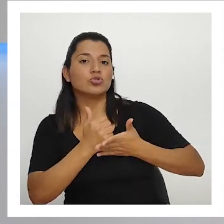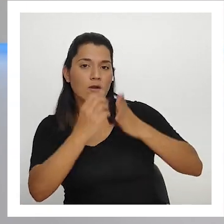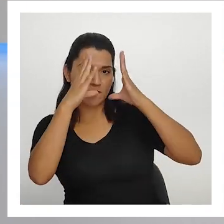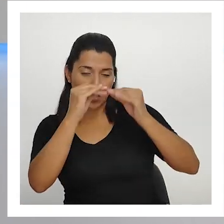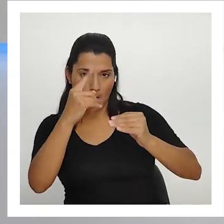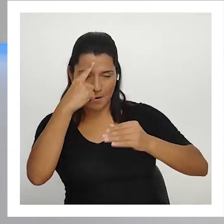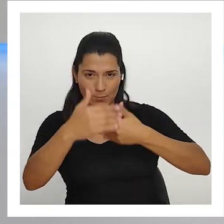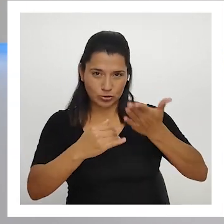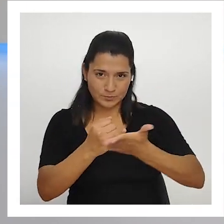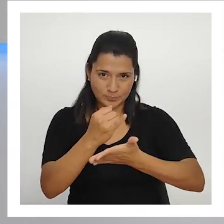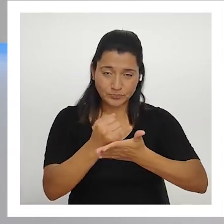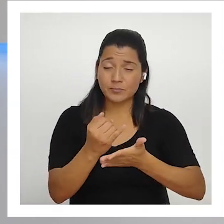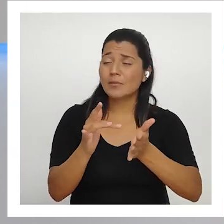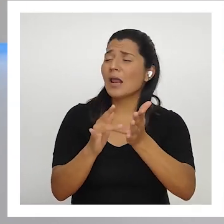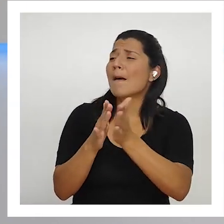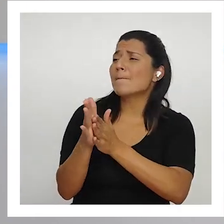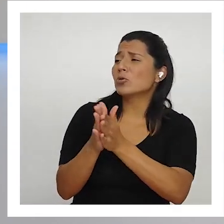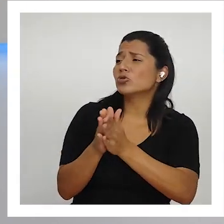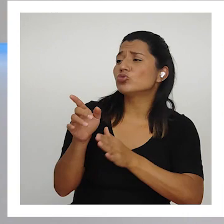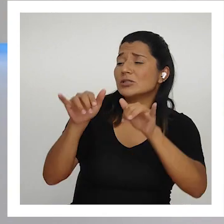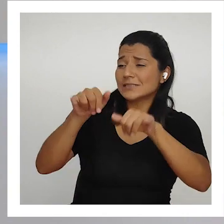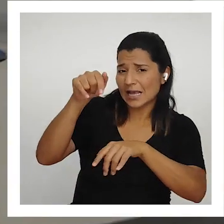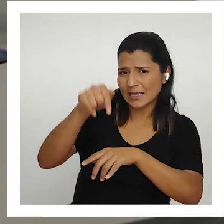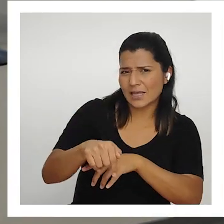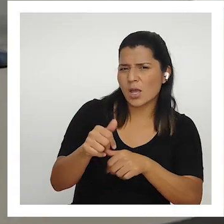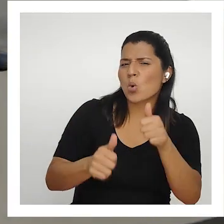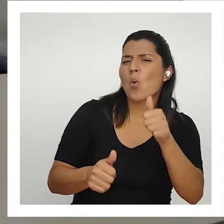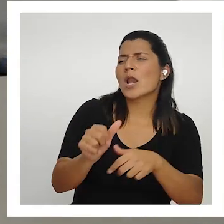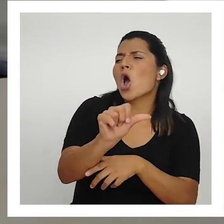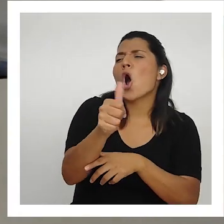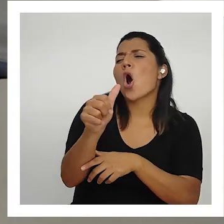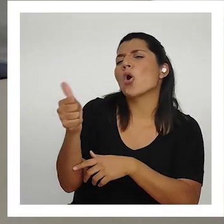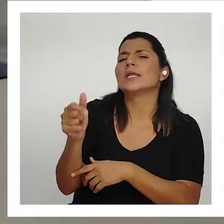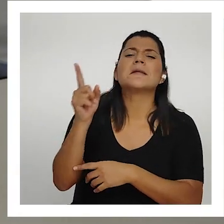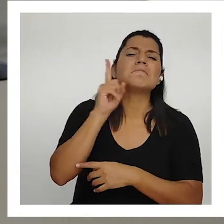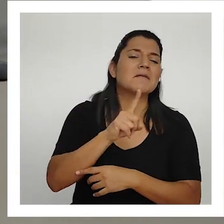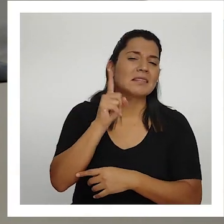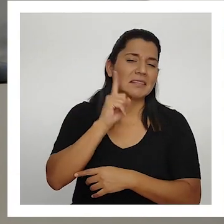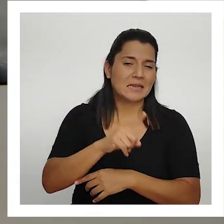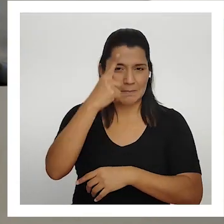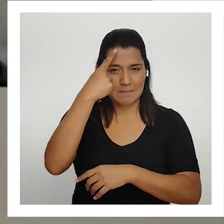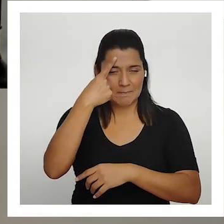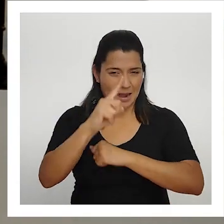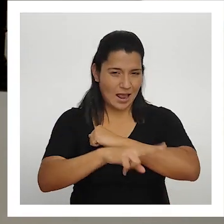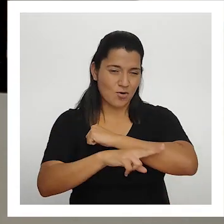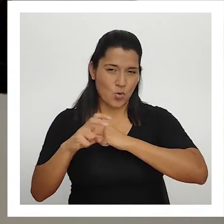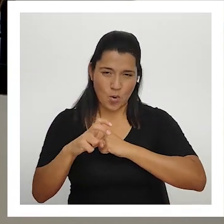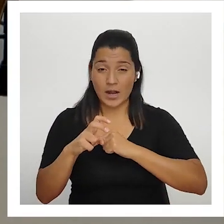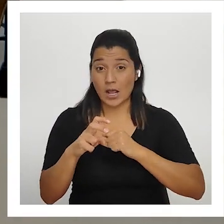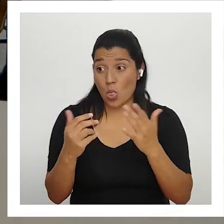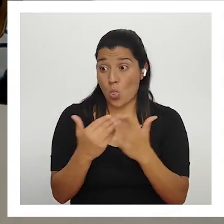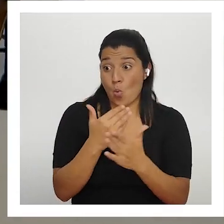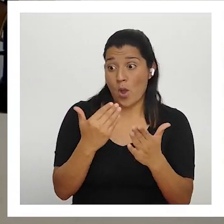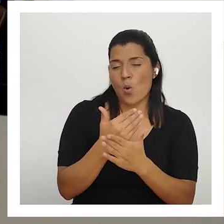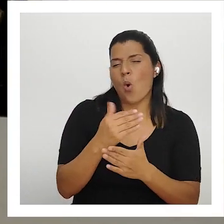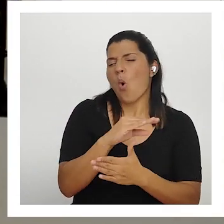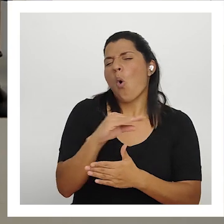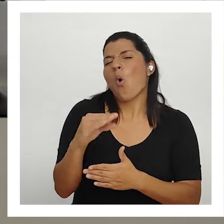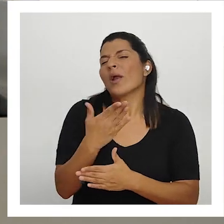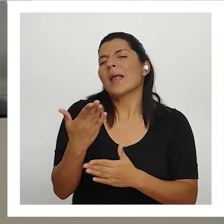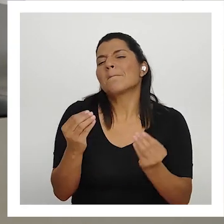denuncia iniciaría y entraría por medio de la Policía Judicial. Aunque no haya sido estafado, tiene todo el derecho y la persona de que el OIJ